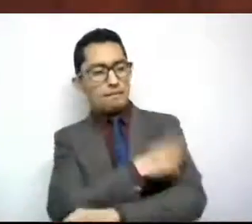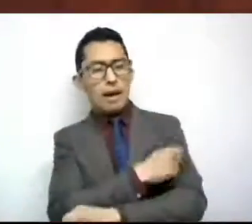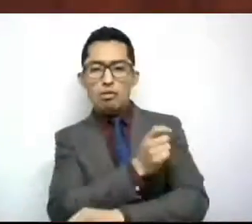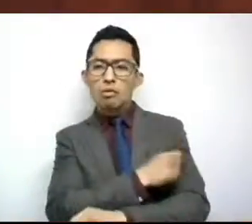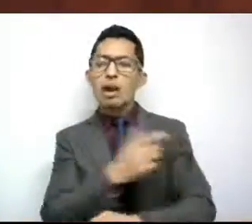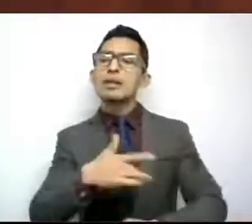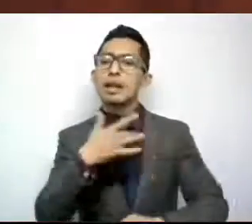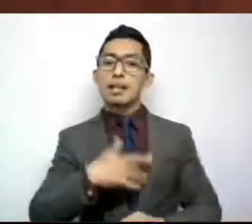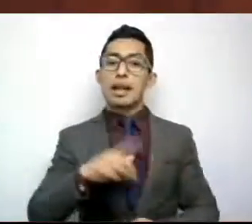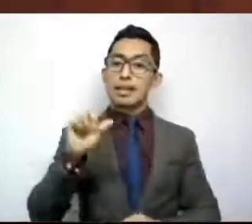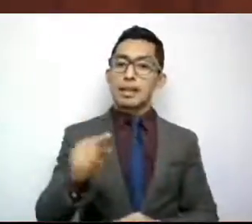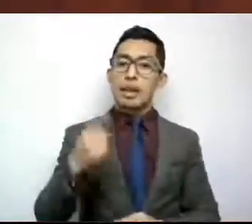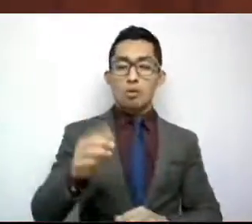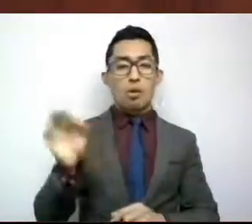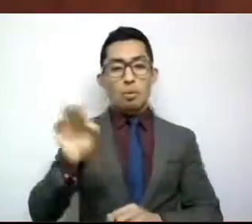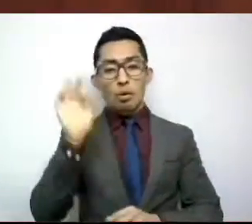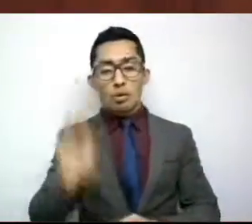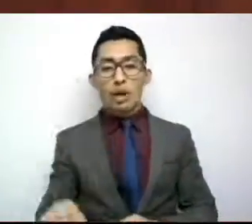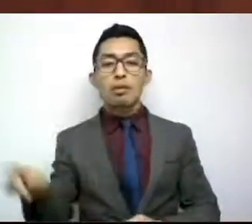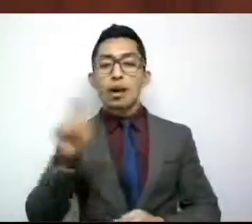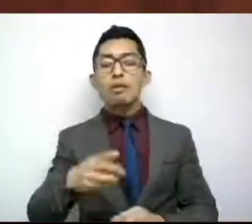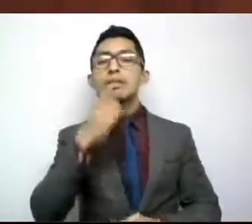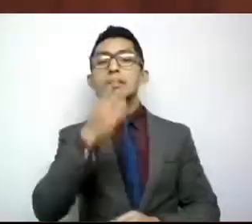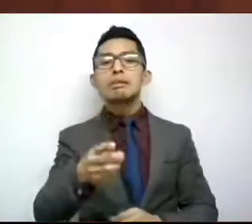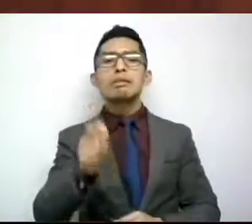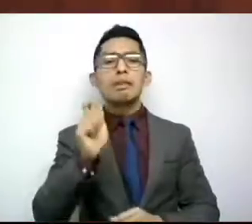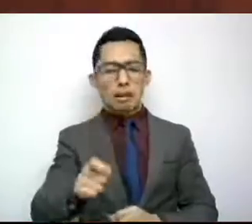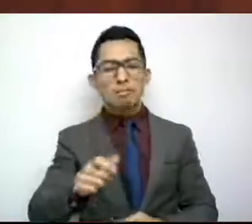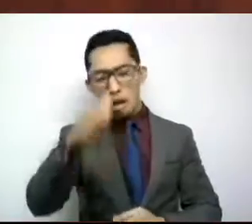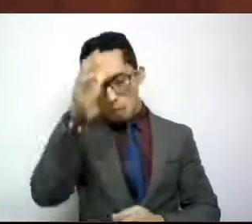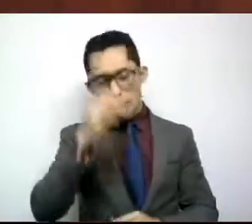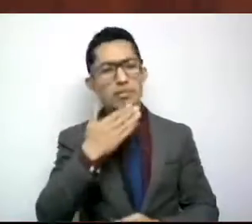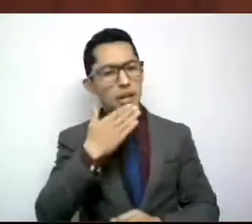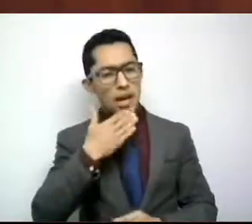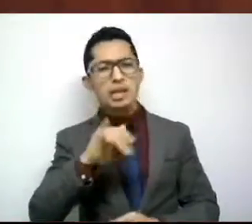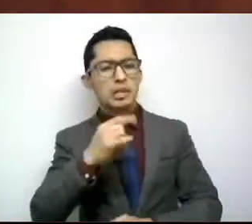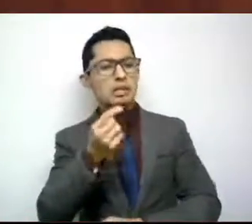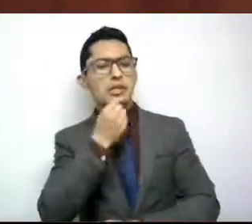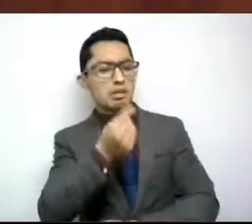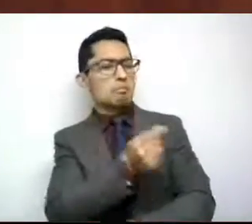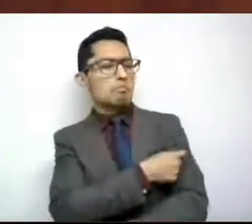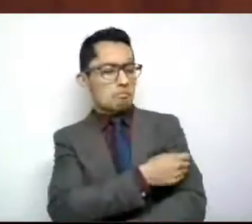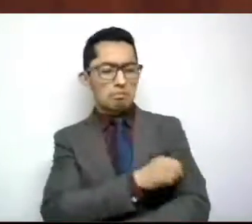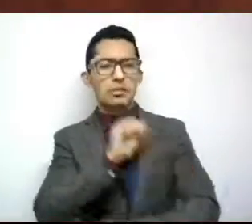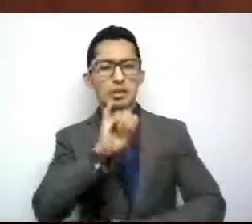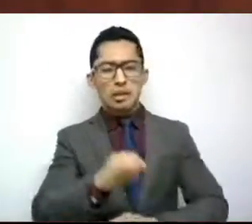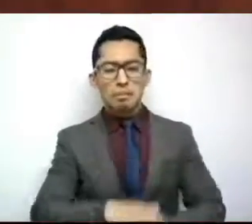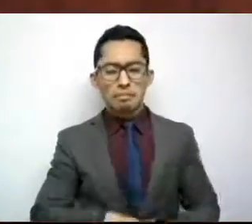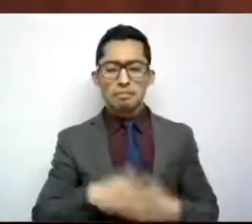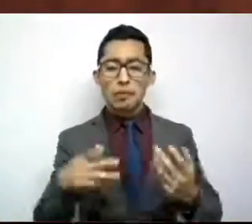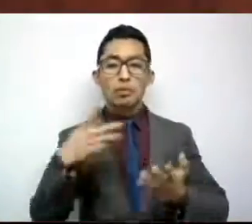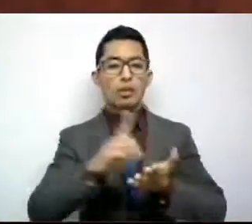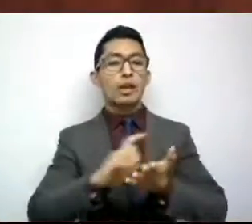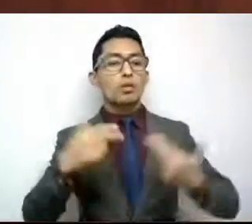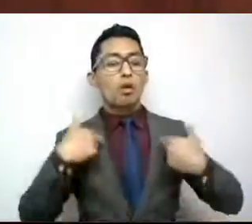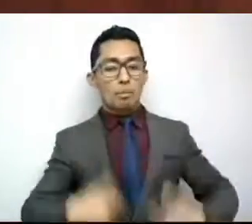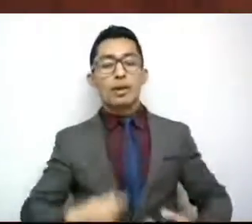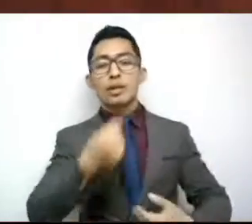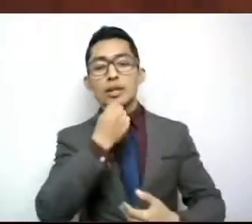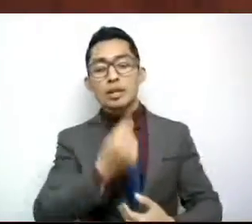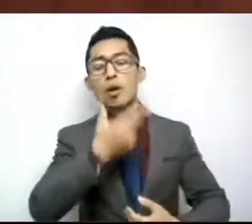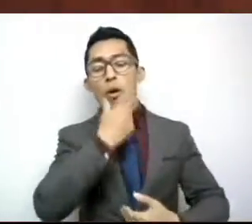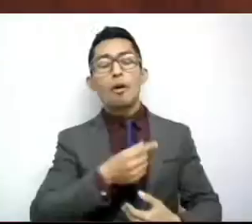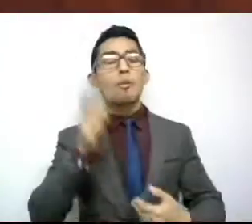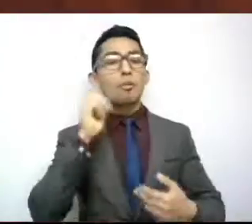el 71% manifestó estar de acuerdo con dicha acción. Los derechos humanos de niñas, niños